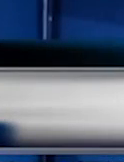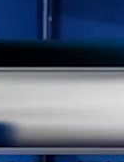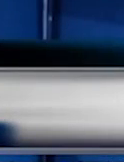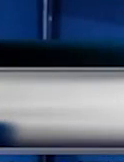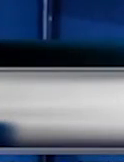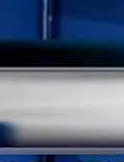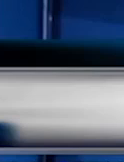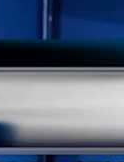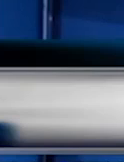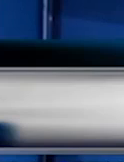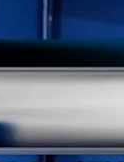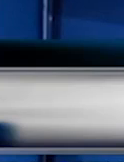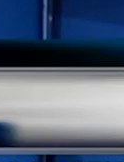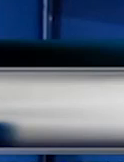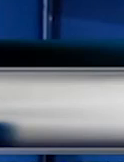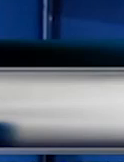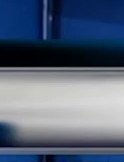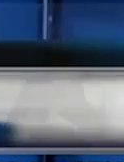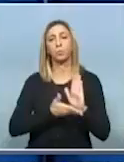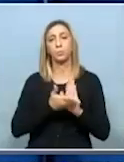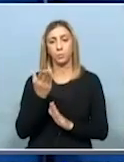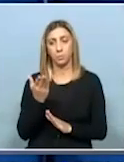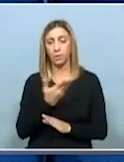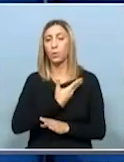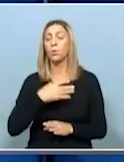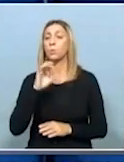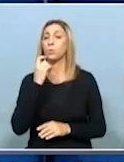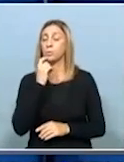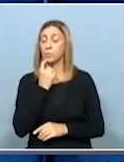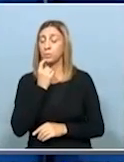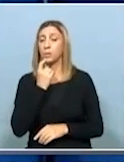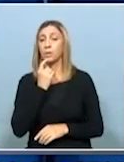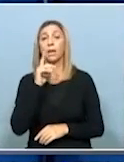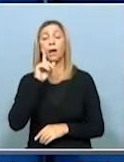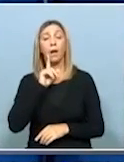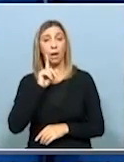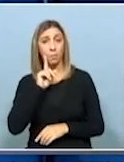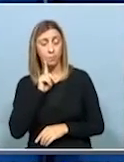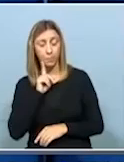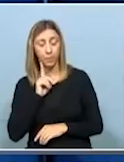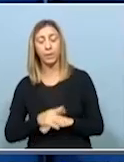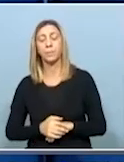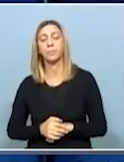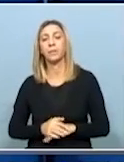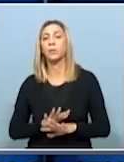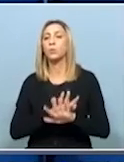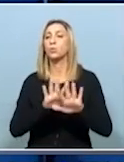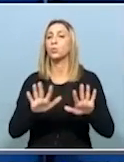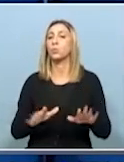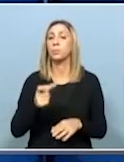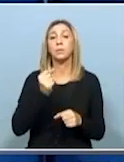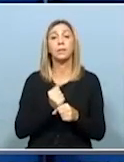Obviamente el aumento salarial dispuesto por el gobernador el dror Alberto Rodríguez a que abarcaría toda la